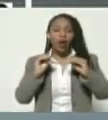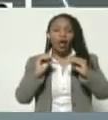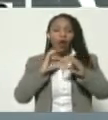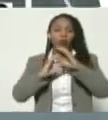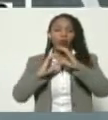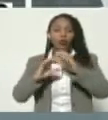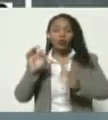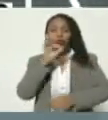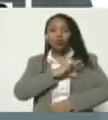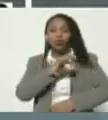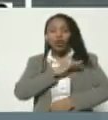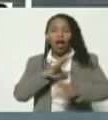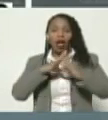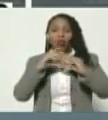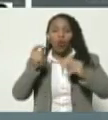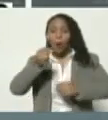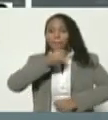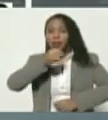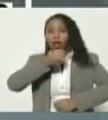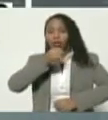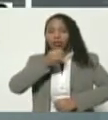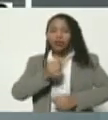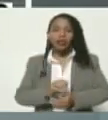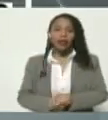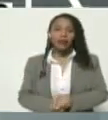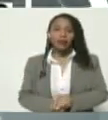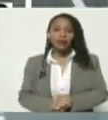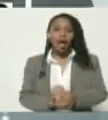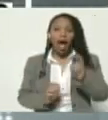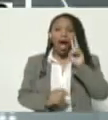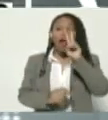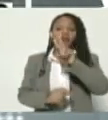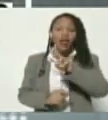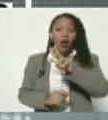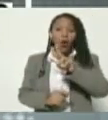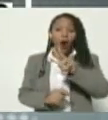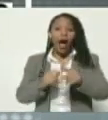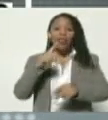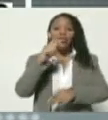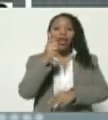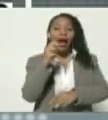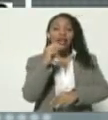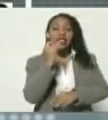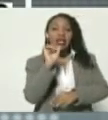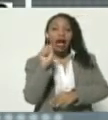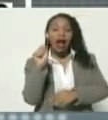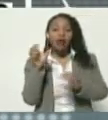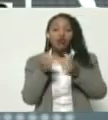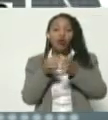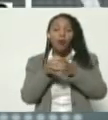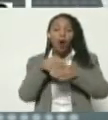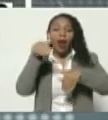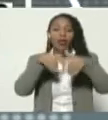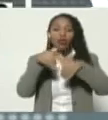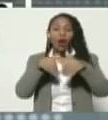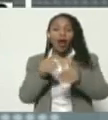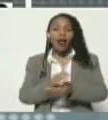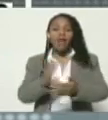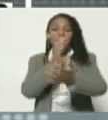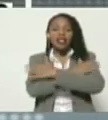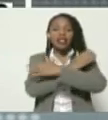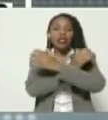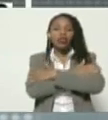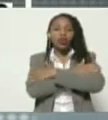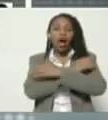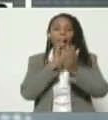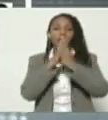comunicadoras sociales, a todos los periodistas. Ahí veo a Tania Díaz entre la Comisión Electoral.